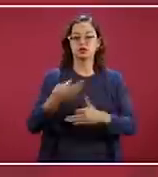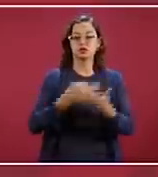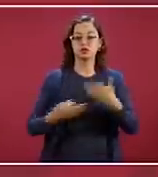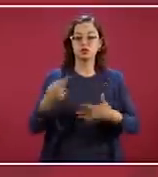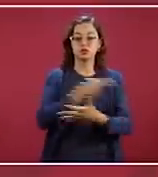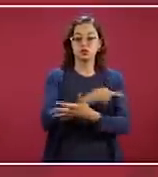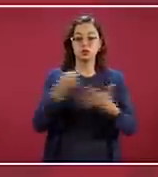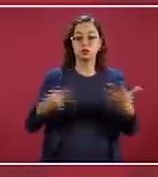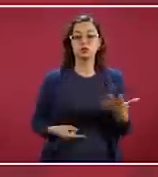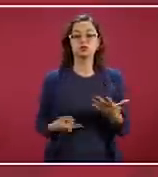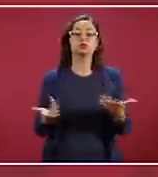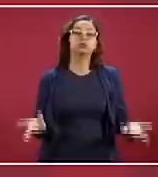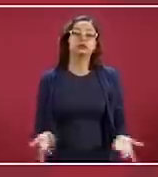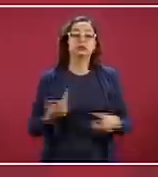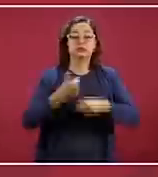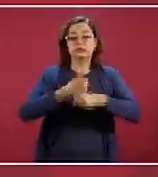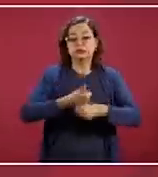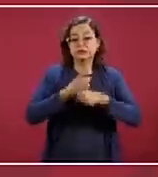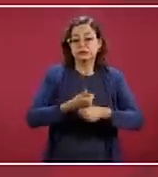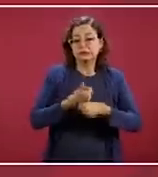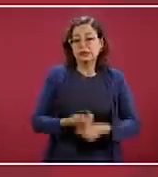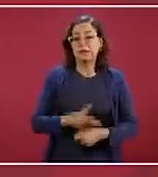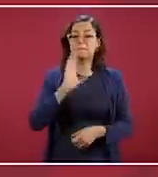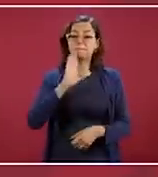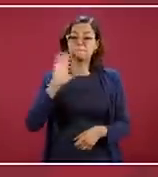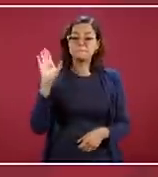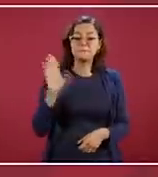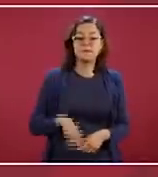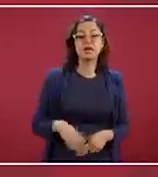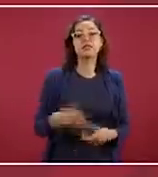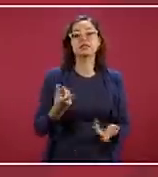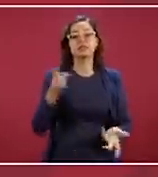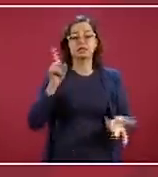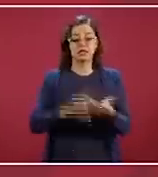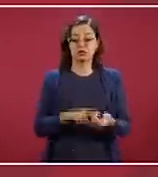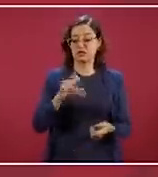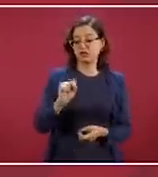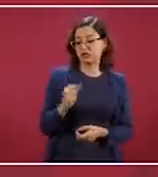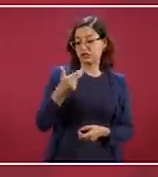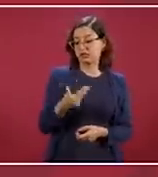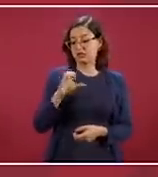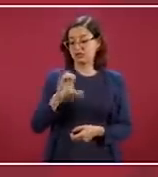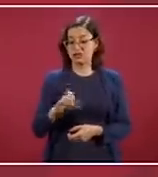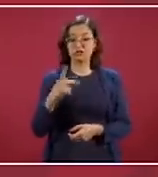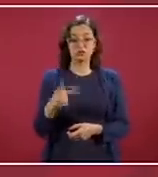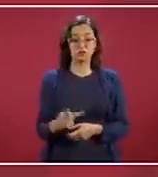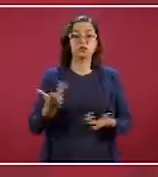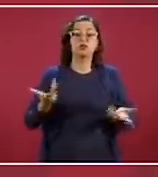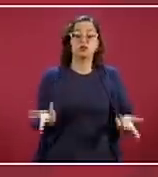produjo quebranto. Esto se fomentaba desde la Secretaría de Hacienda.